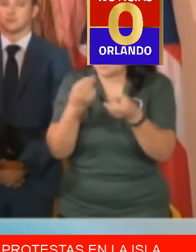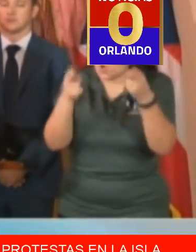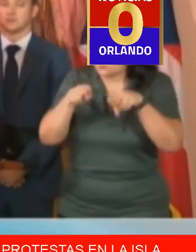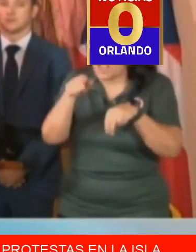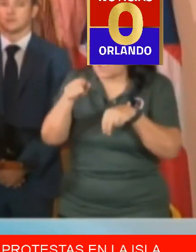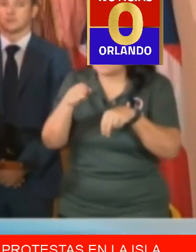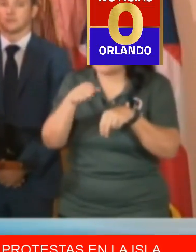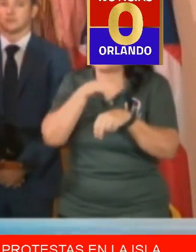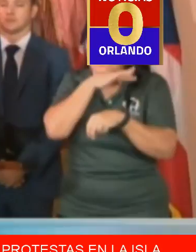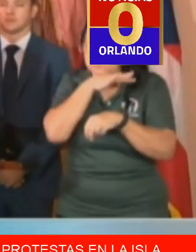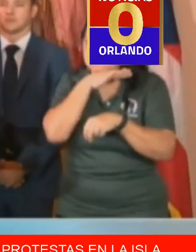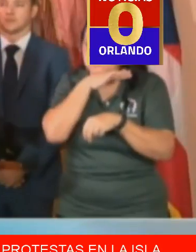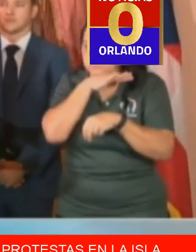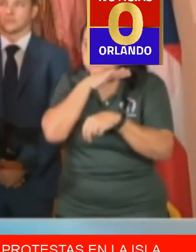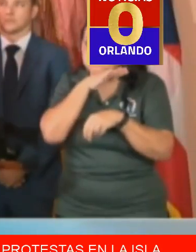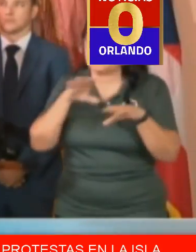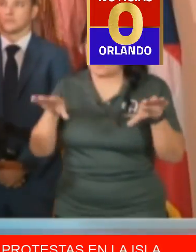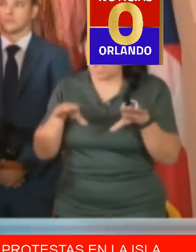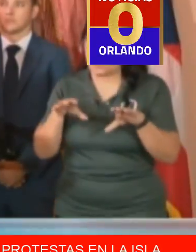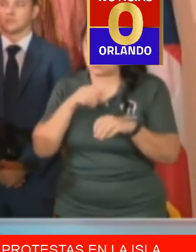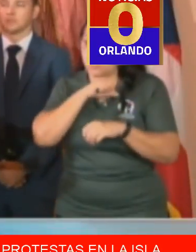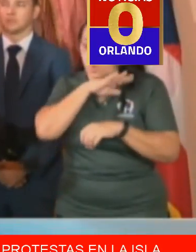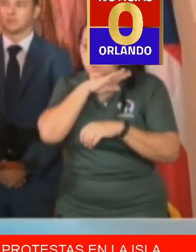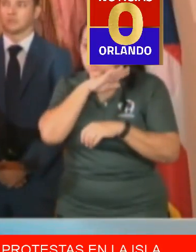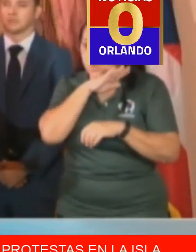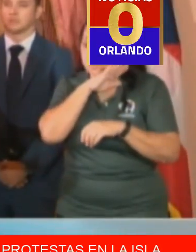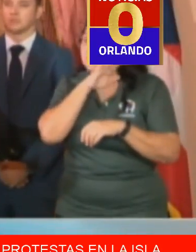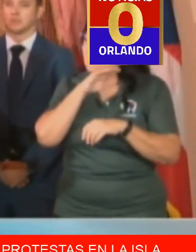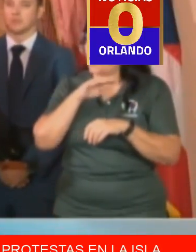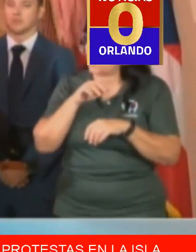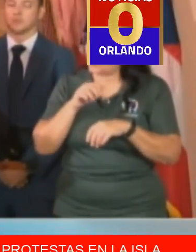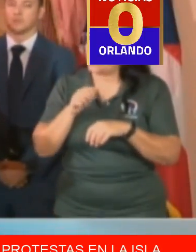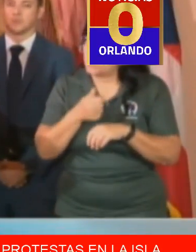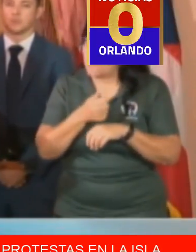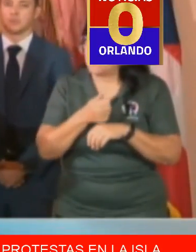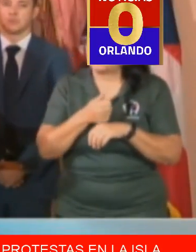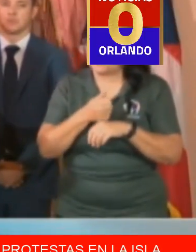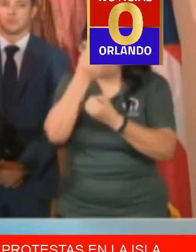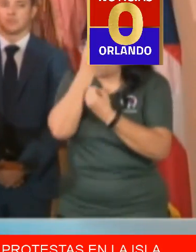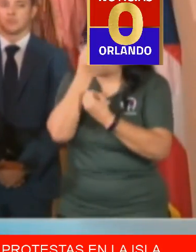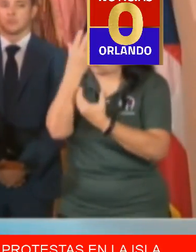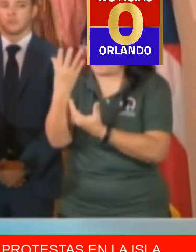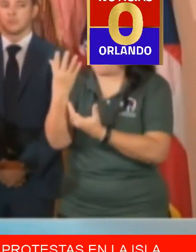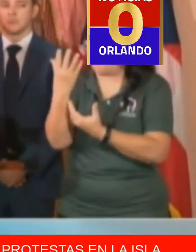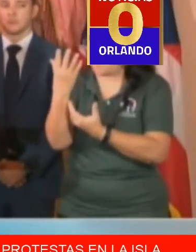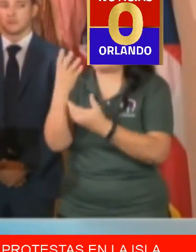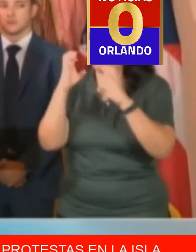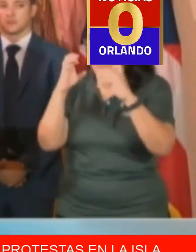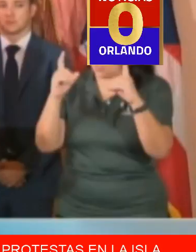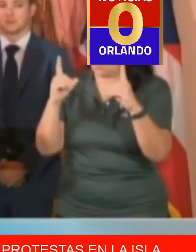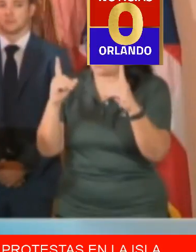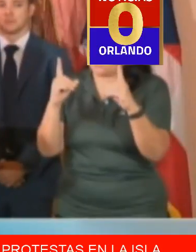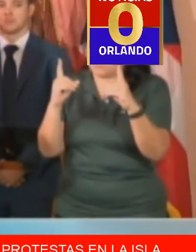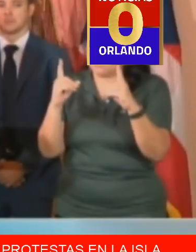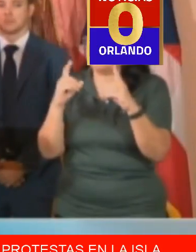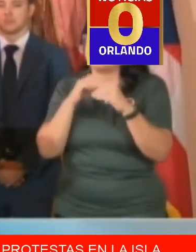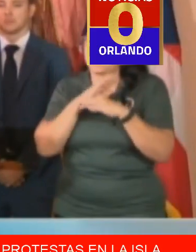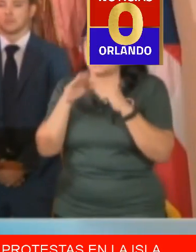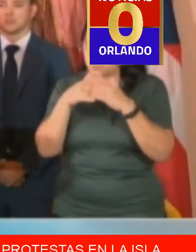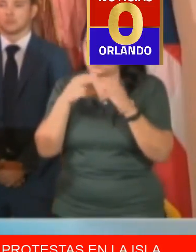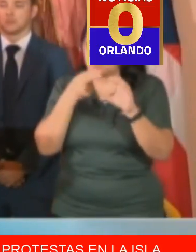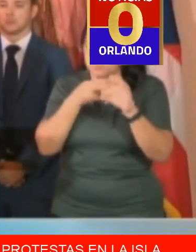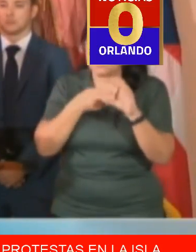ocurran esos actos de corrupción y que estemos en una posición para orientar y educar a todos aquellos